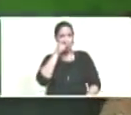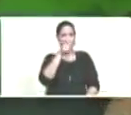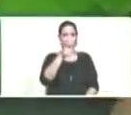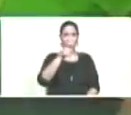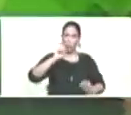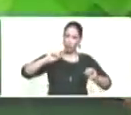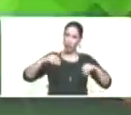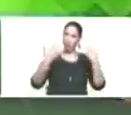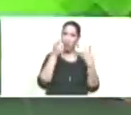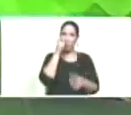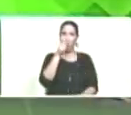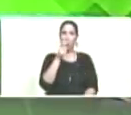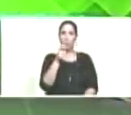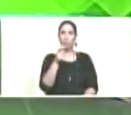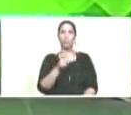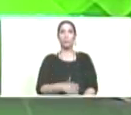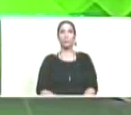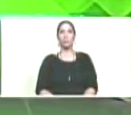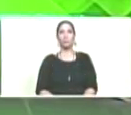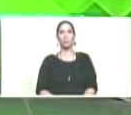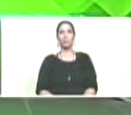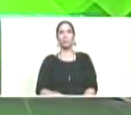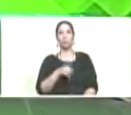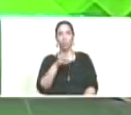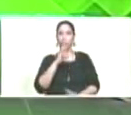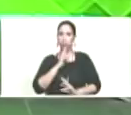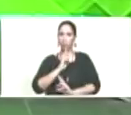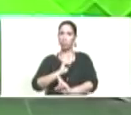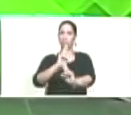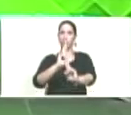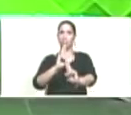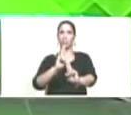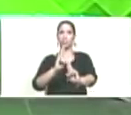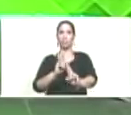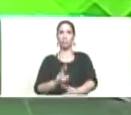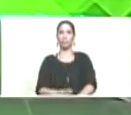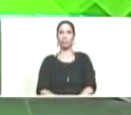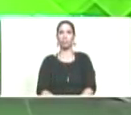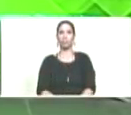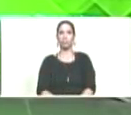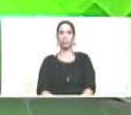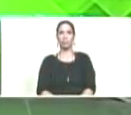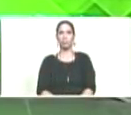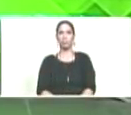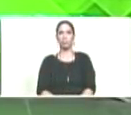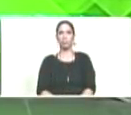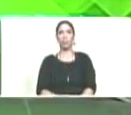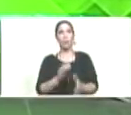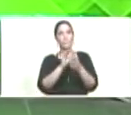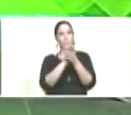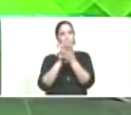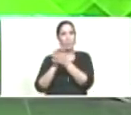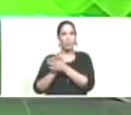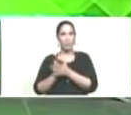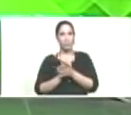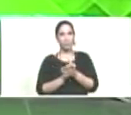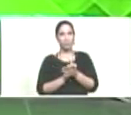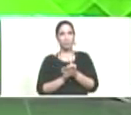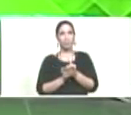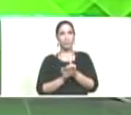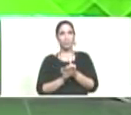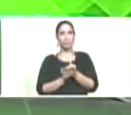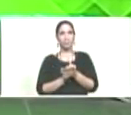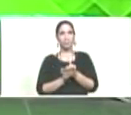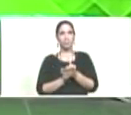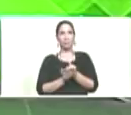las que van a dar un resultante compañeros, un